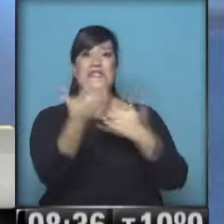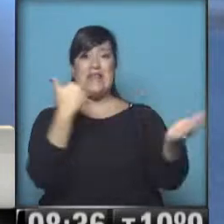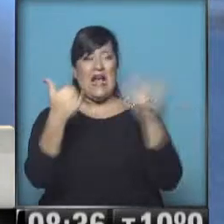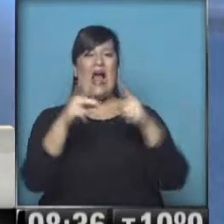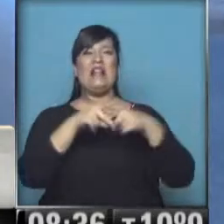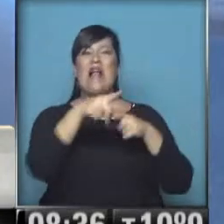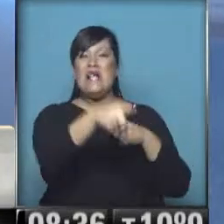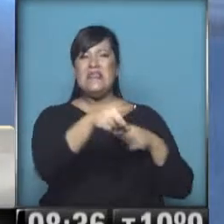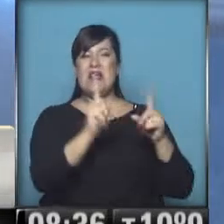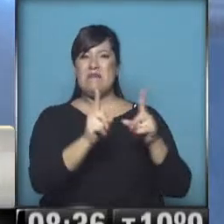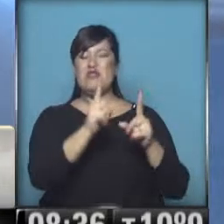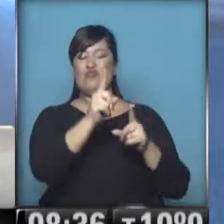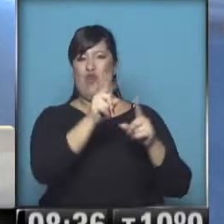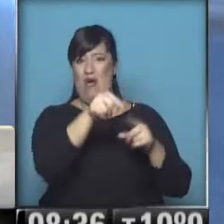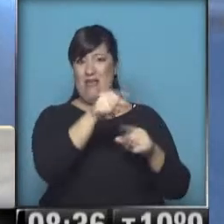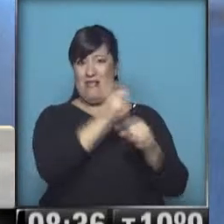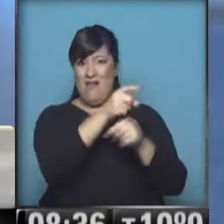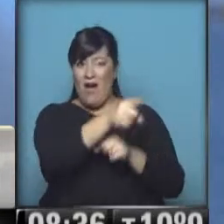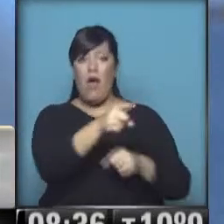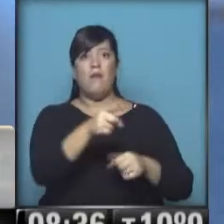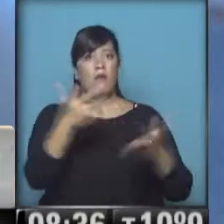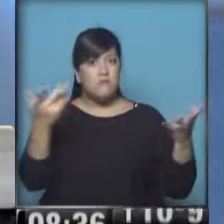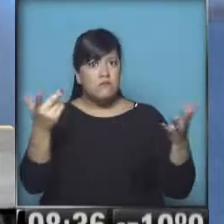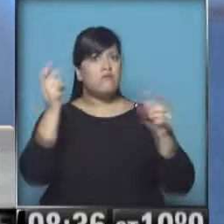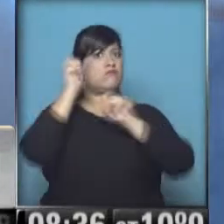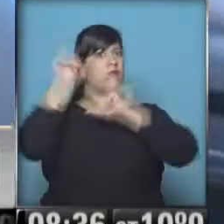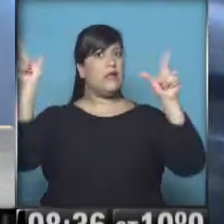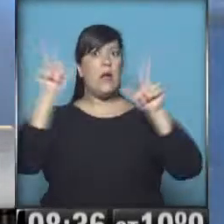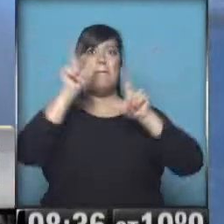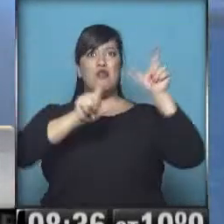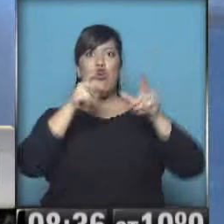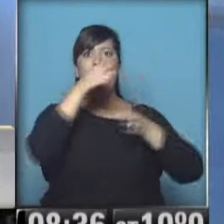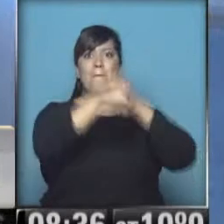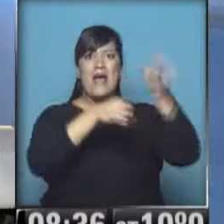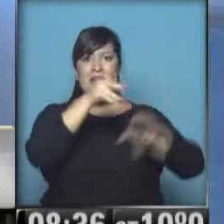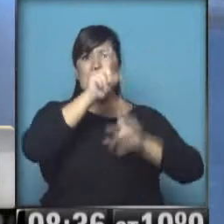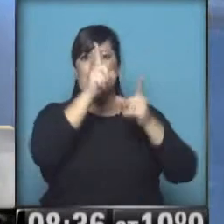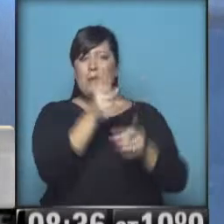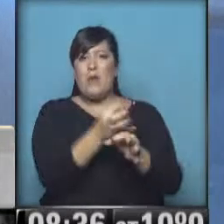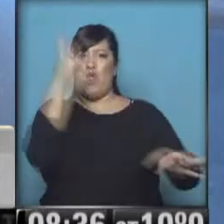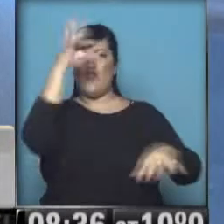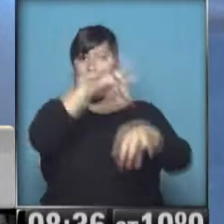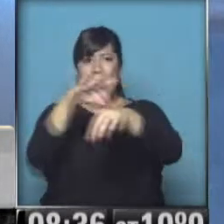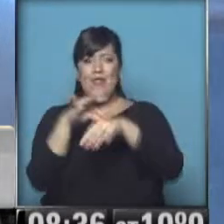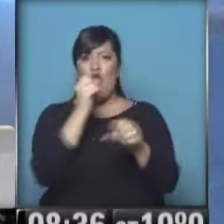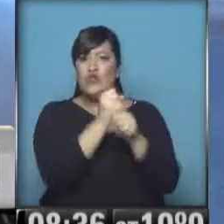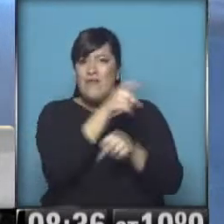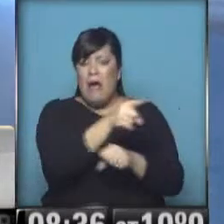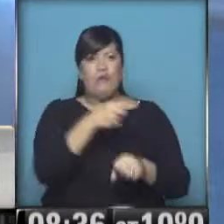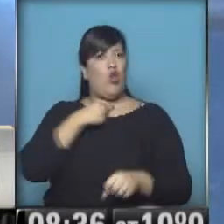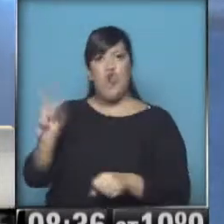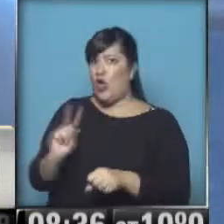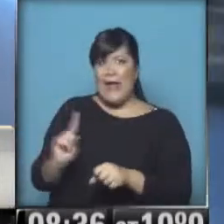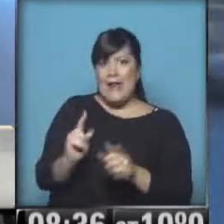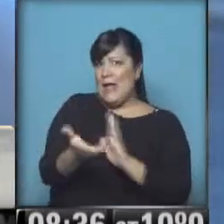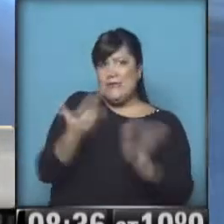talleres que estaban funcionando. Imagínense lo que esto significó para los pacientes, para los profesionales que estaban trabajando, que resistían ese